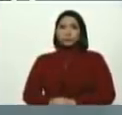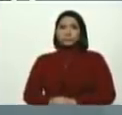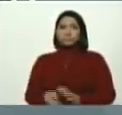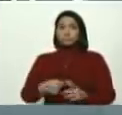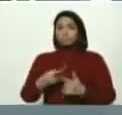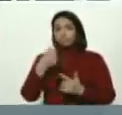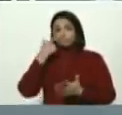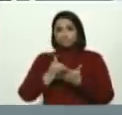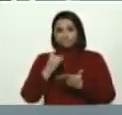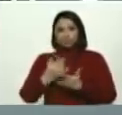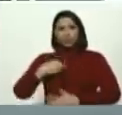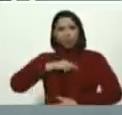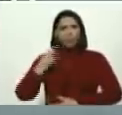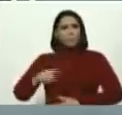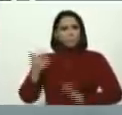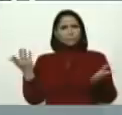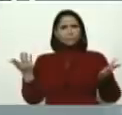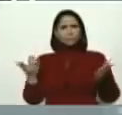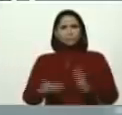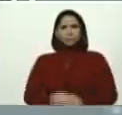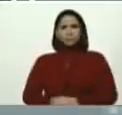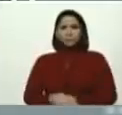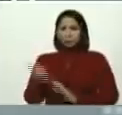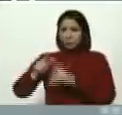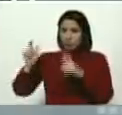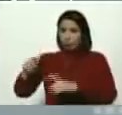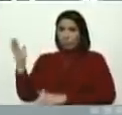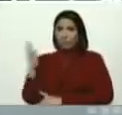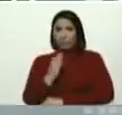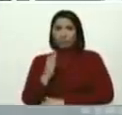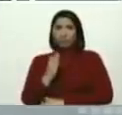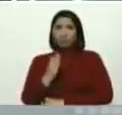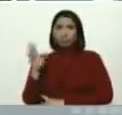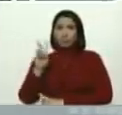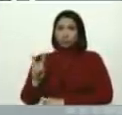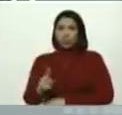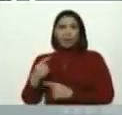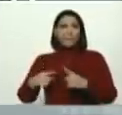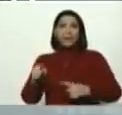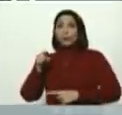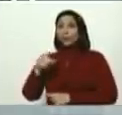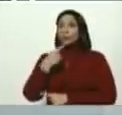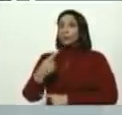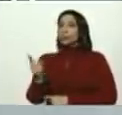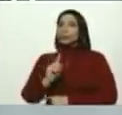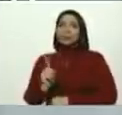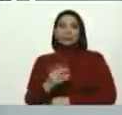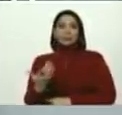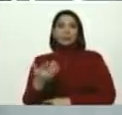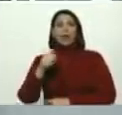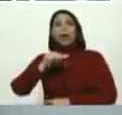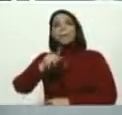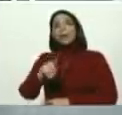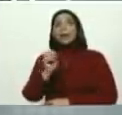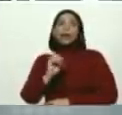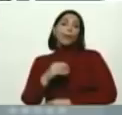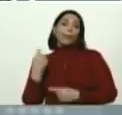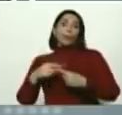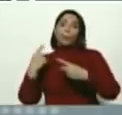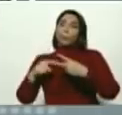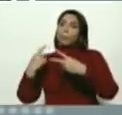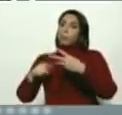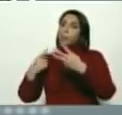Entonces, fíjense, nosotros tenemos casos venezolanos, pero eso no lo dice AP, ni UP, ni